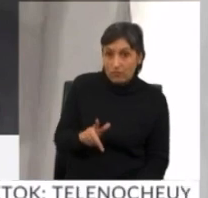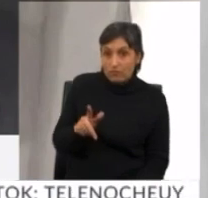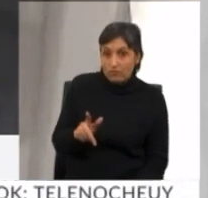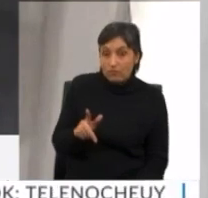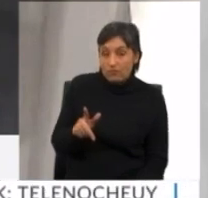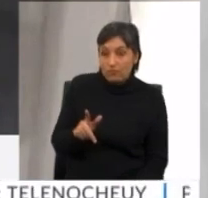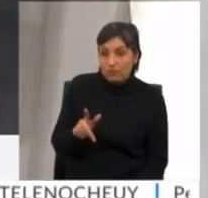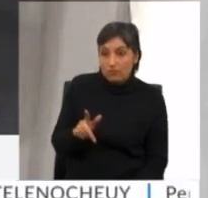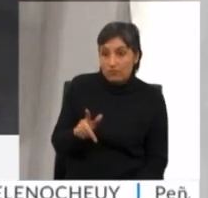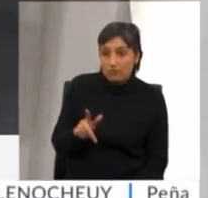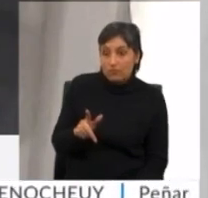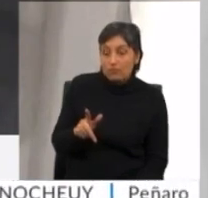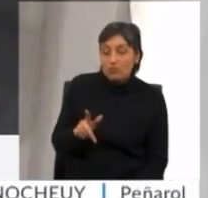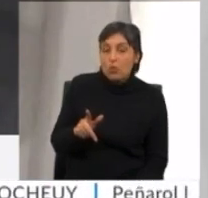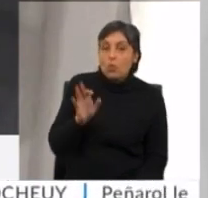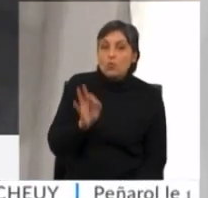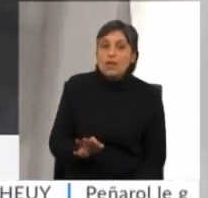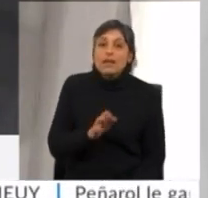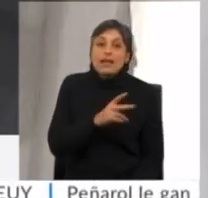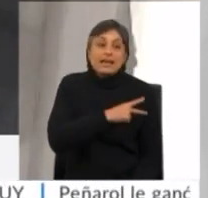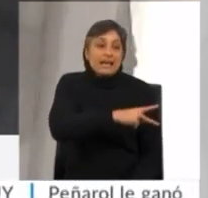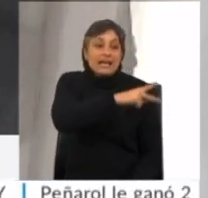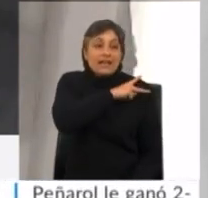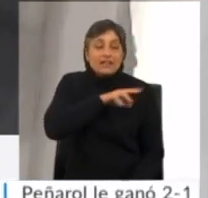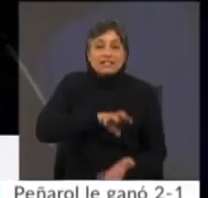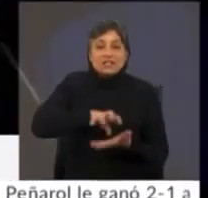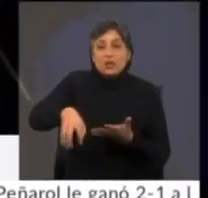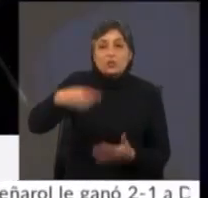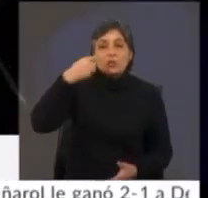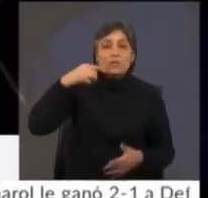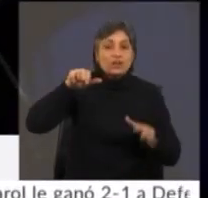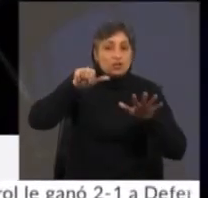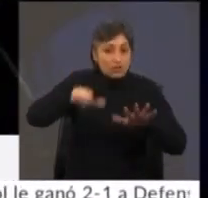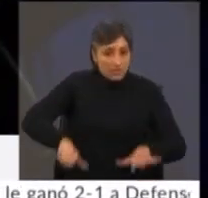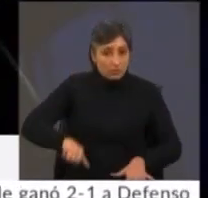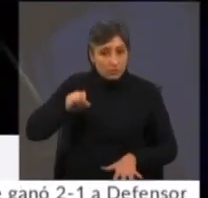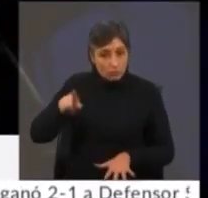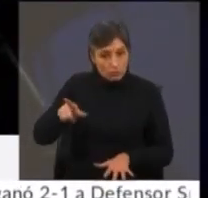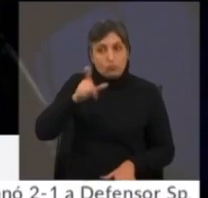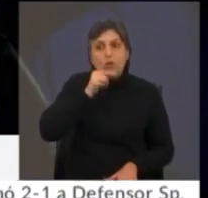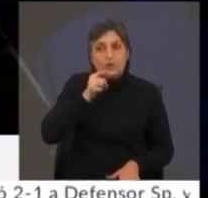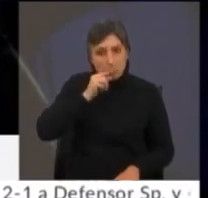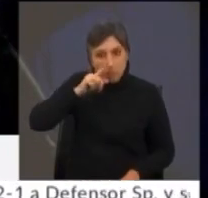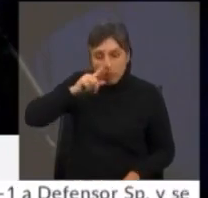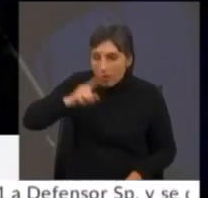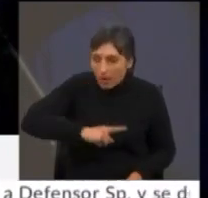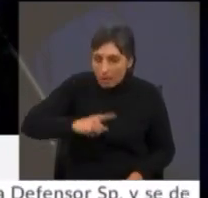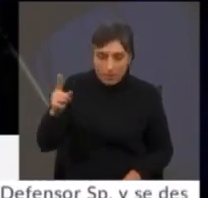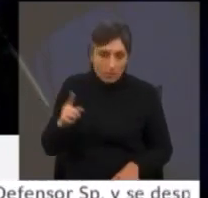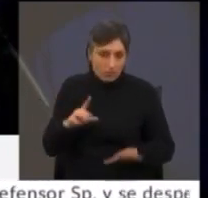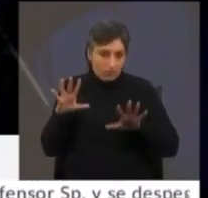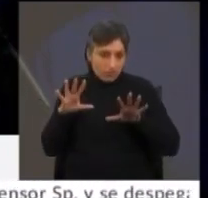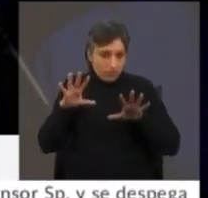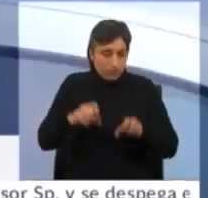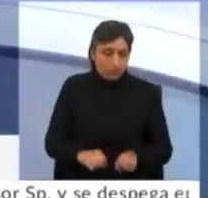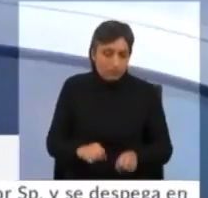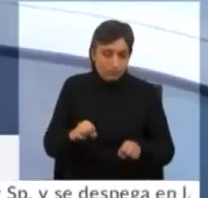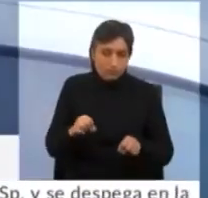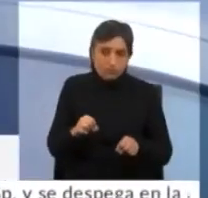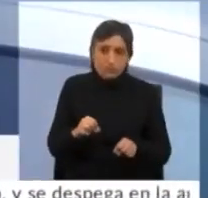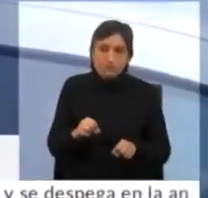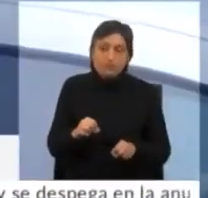la labor del oficial Noble, jefe de la seccional sexta, con su personal, que en una rápida acción inician un procedimiento